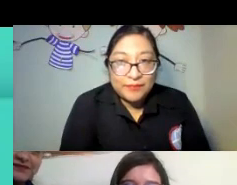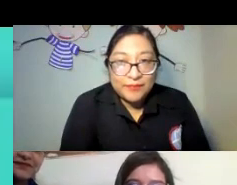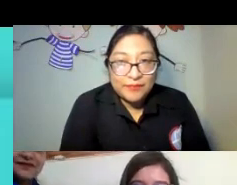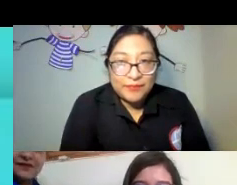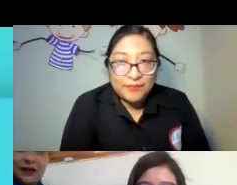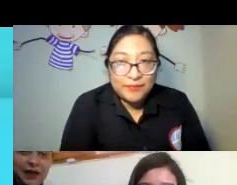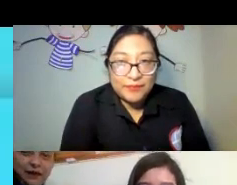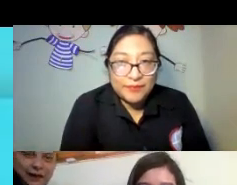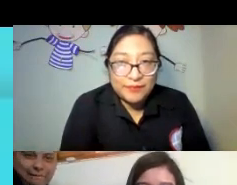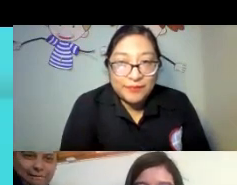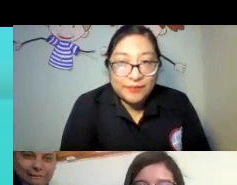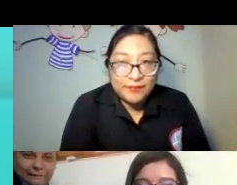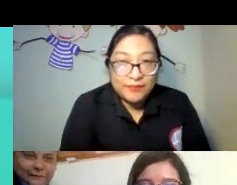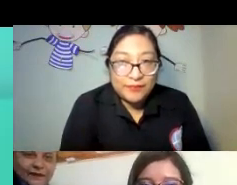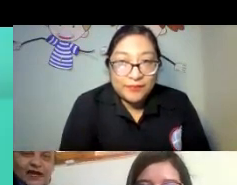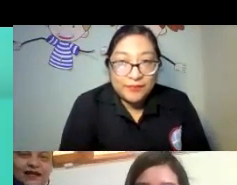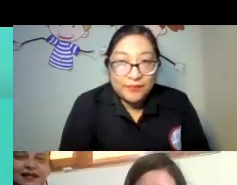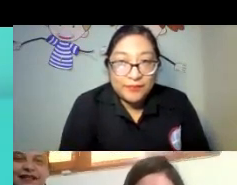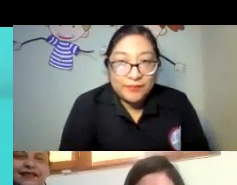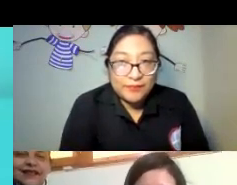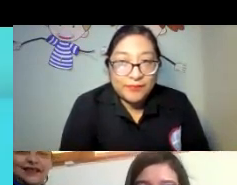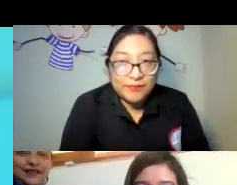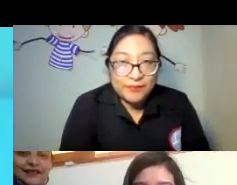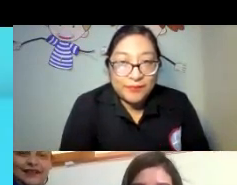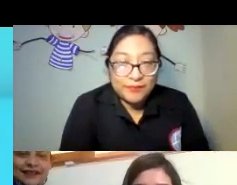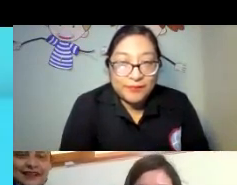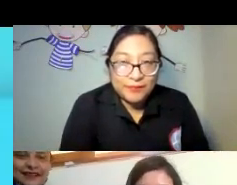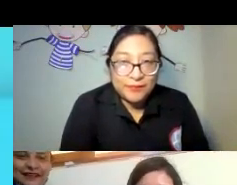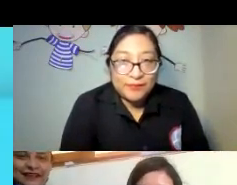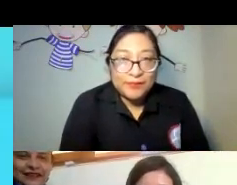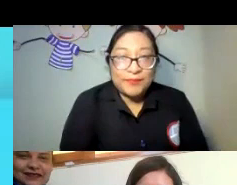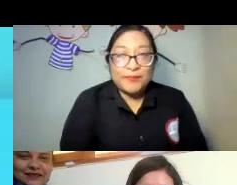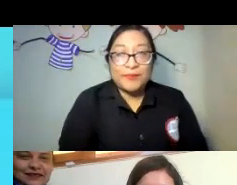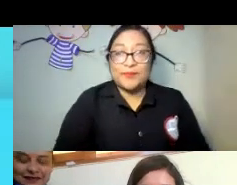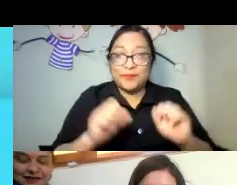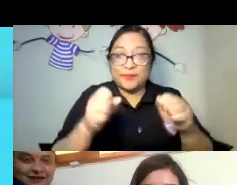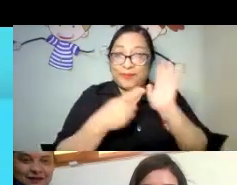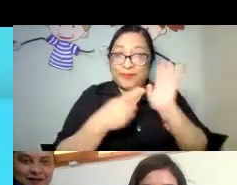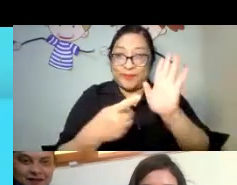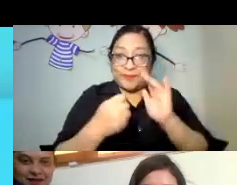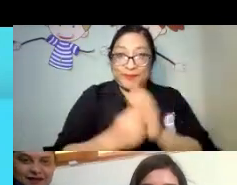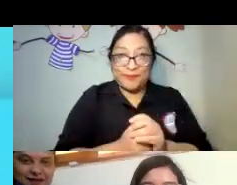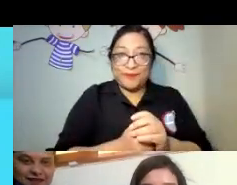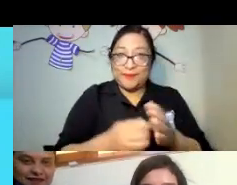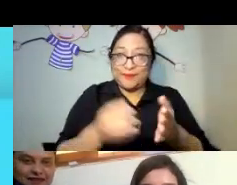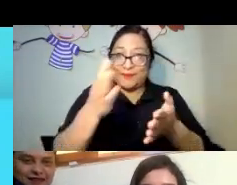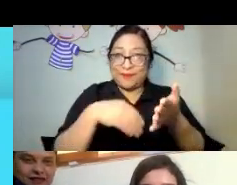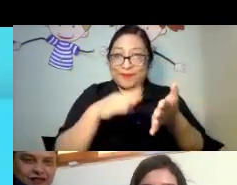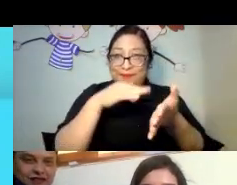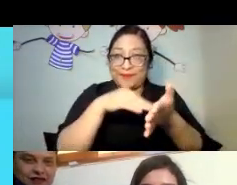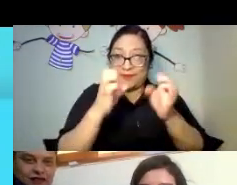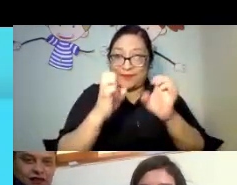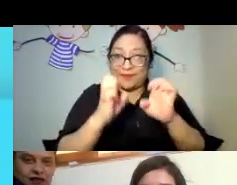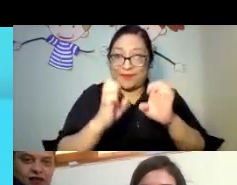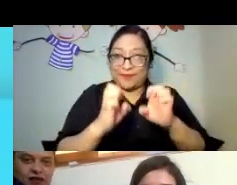Se presenta el texto Centro Educativo para Niños Sordos, Región de Occidente, doctora honoris causa Elisa Molina Destal, párvulos